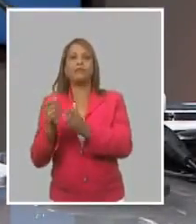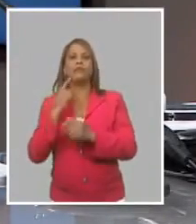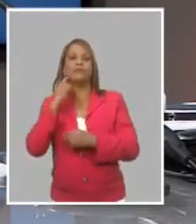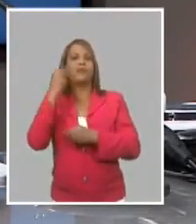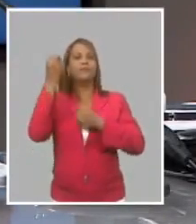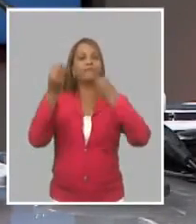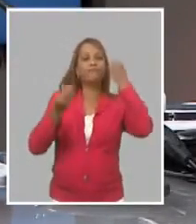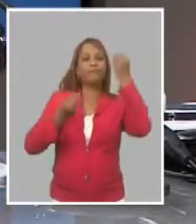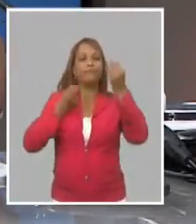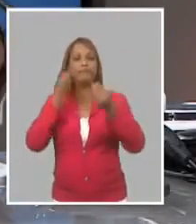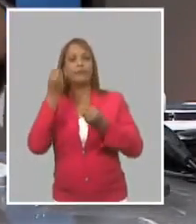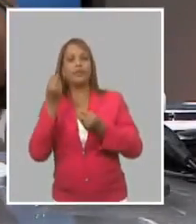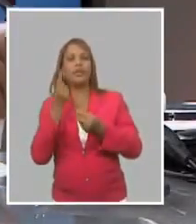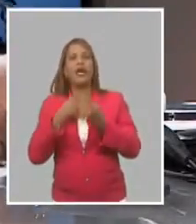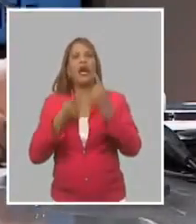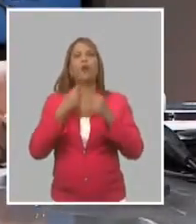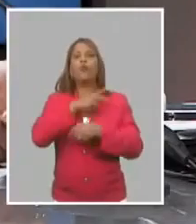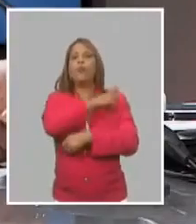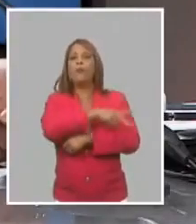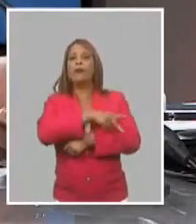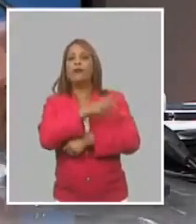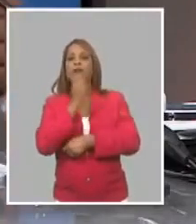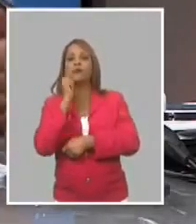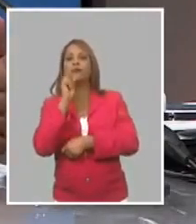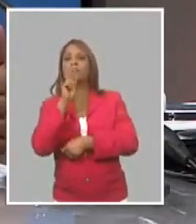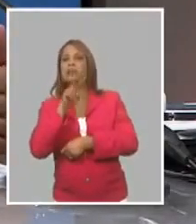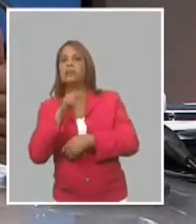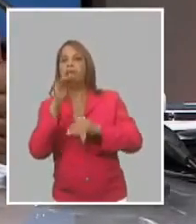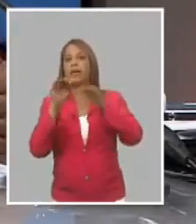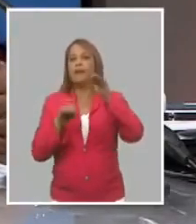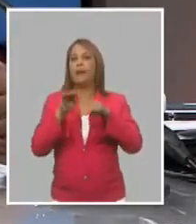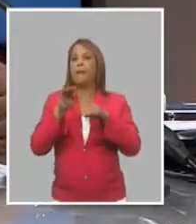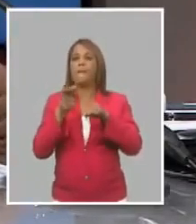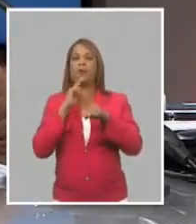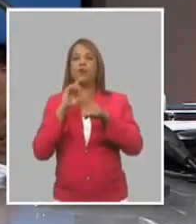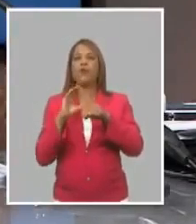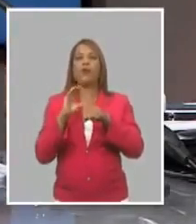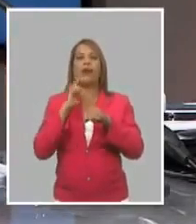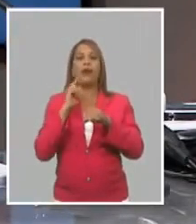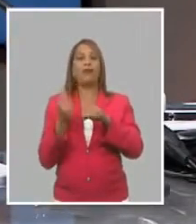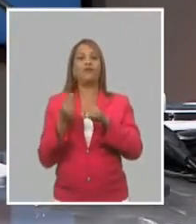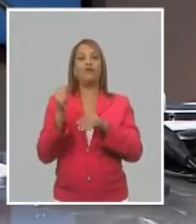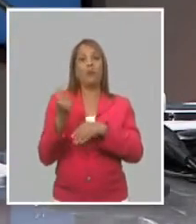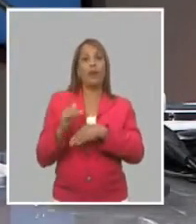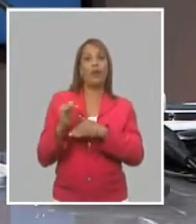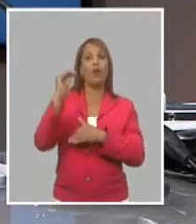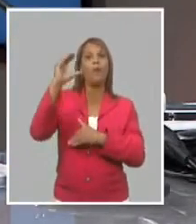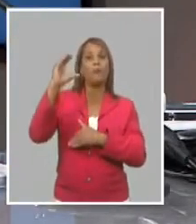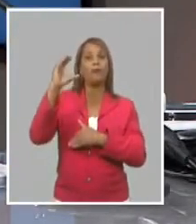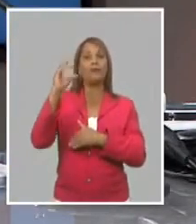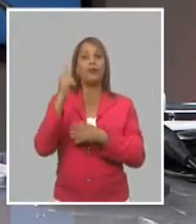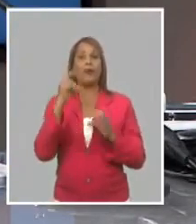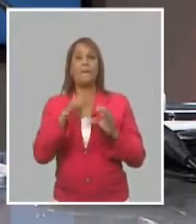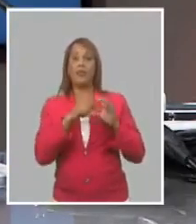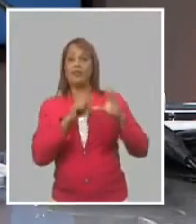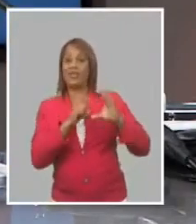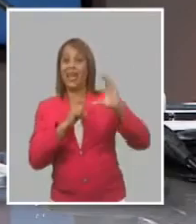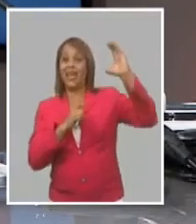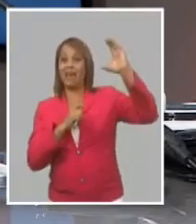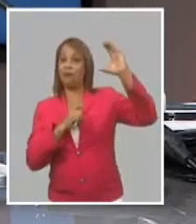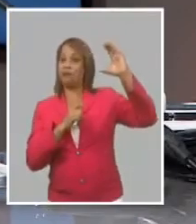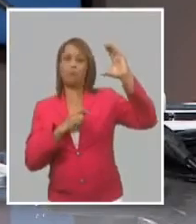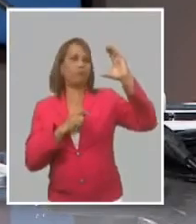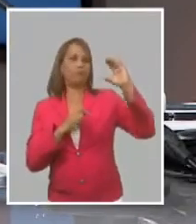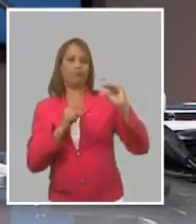devaluación. Entonces, hay países que devalúan, pero no hacen incremento de salario. Por tanto, el efecto del crecimiento de los precios